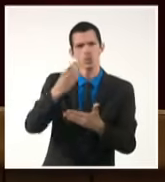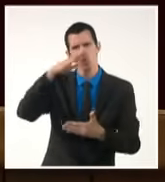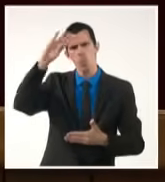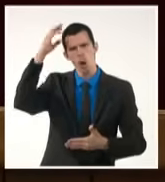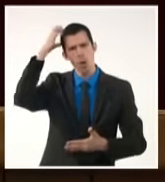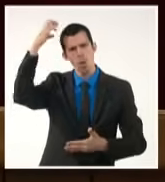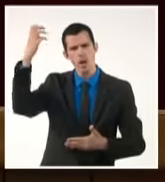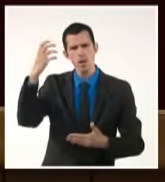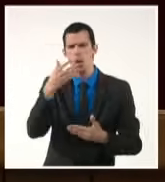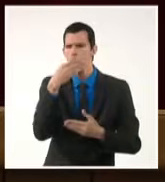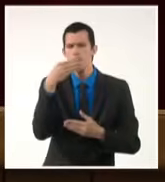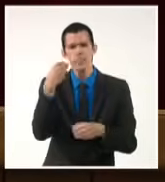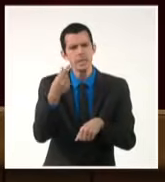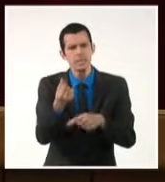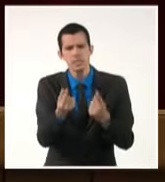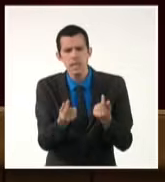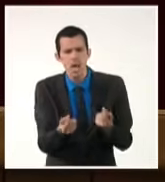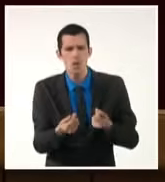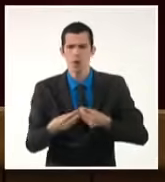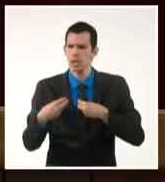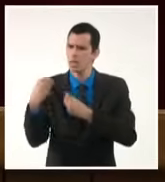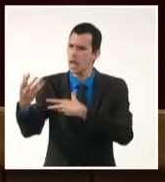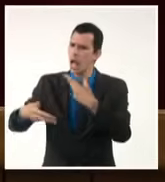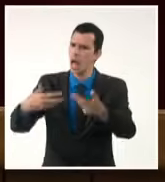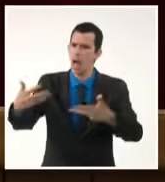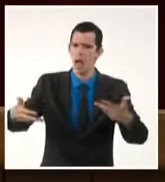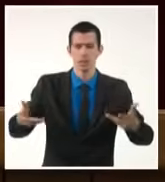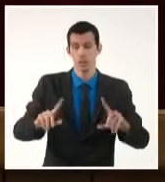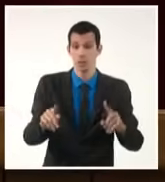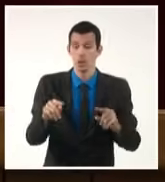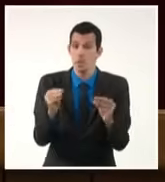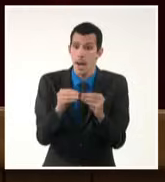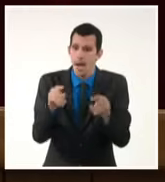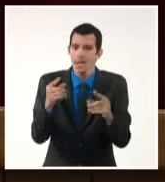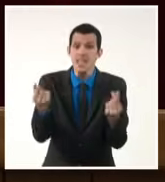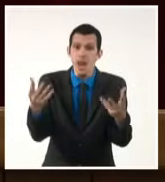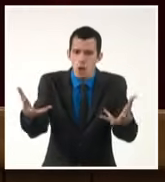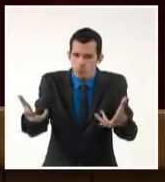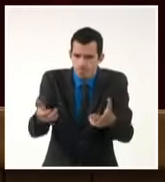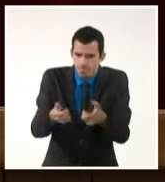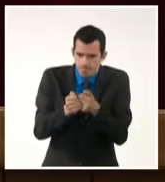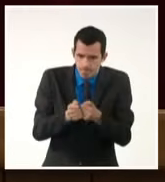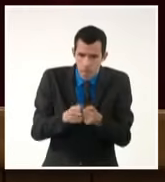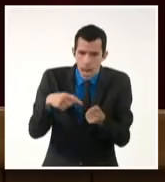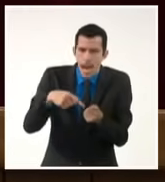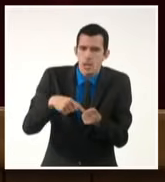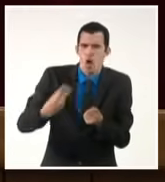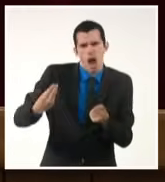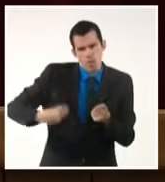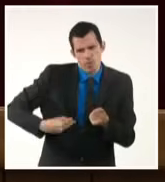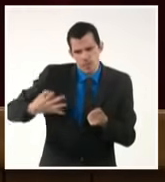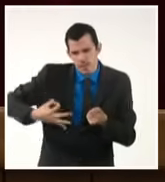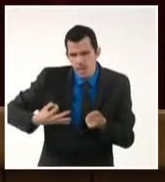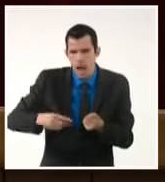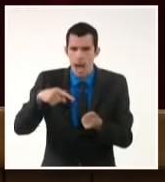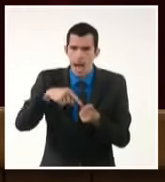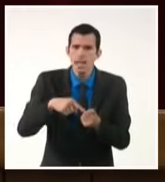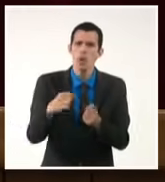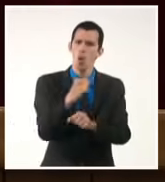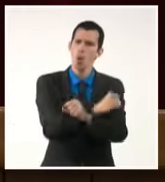economía. Son ajustes que permitirán un necesario y mejor aprovechamiento de los magros recursos